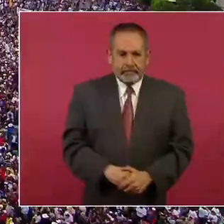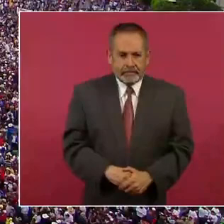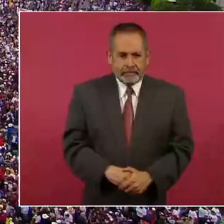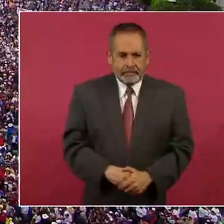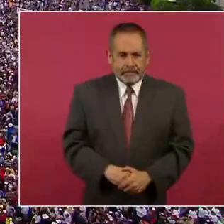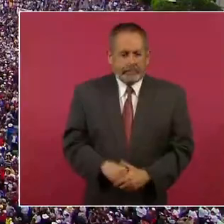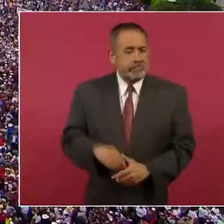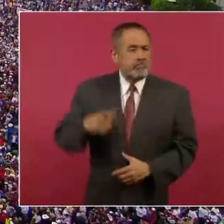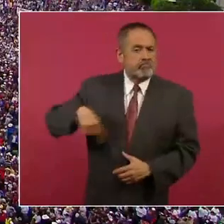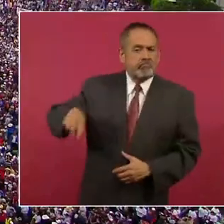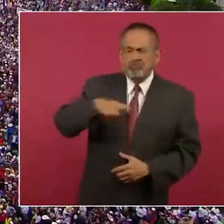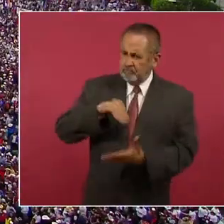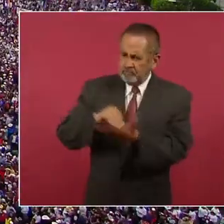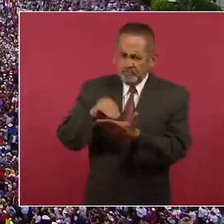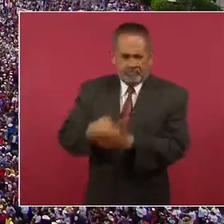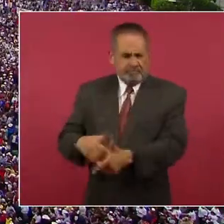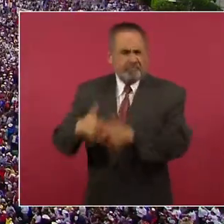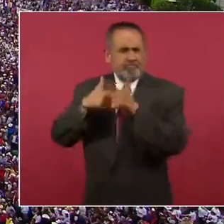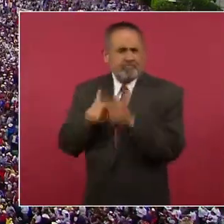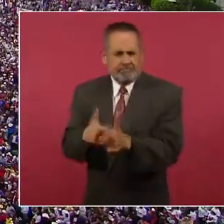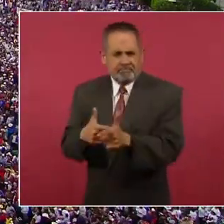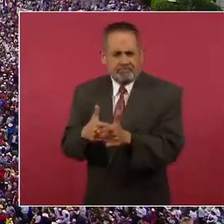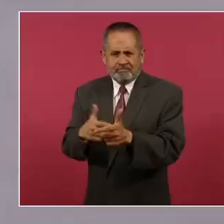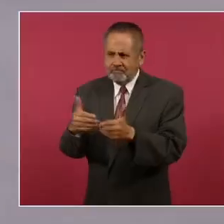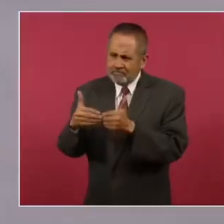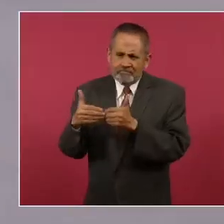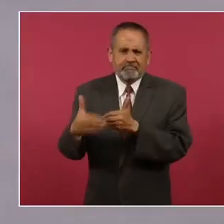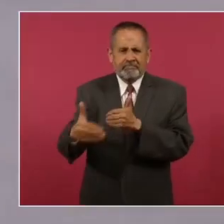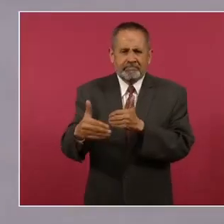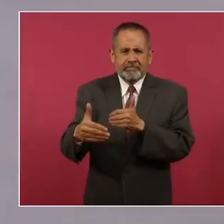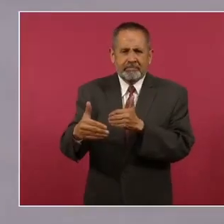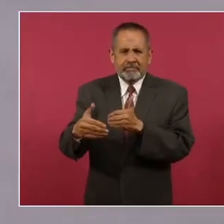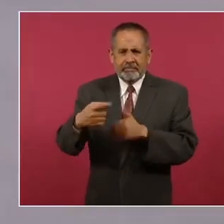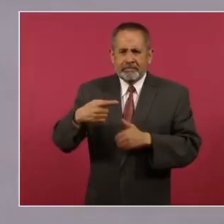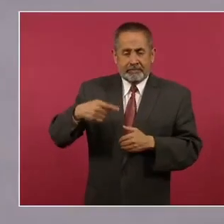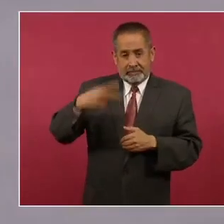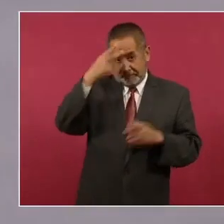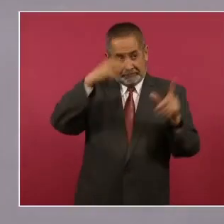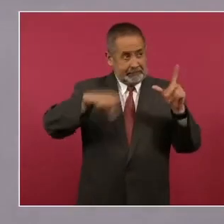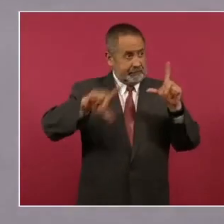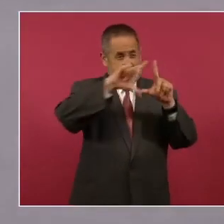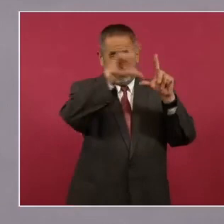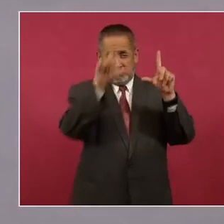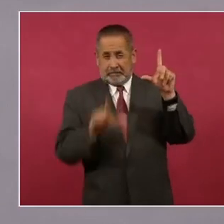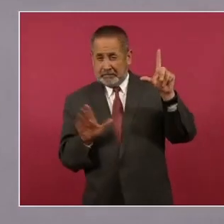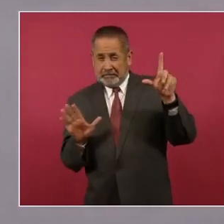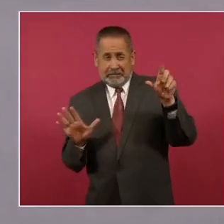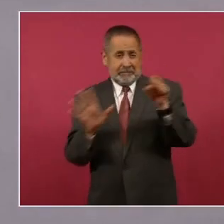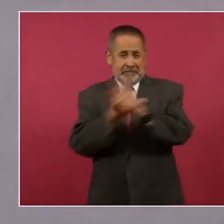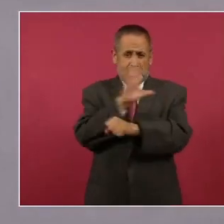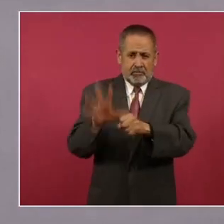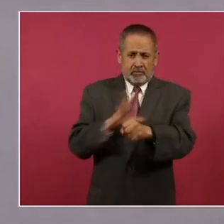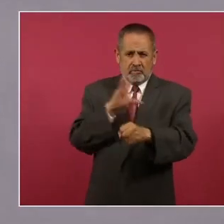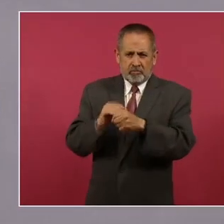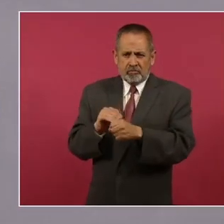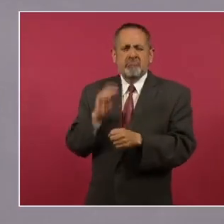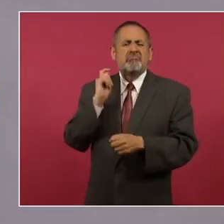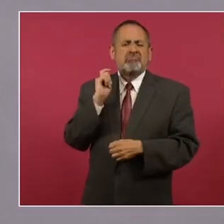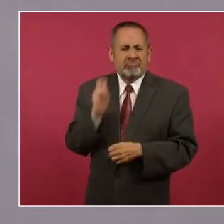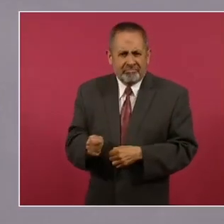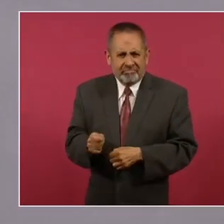Continuará prevaleciendo en nuestro querido México una